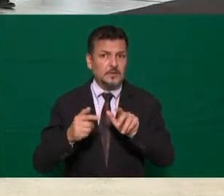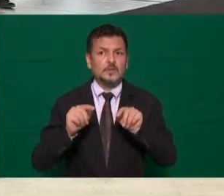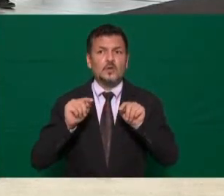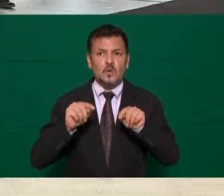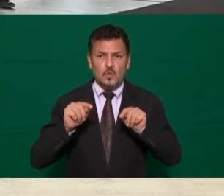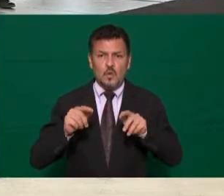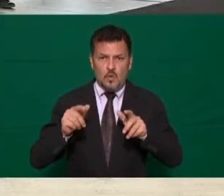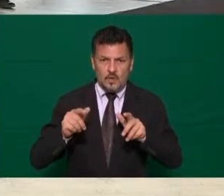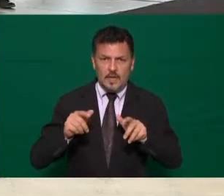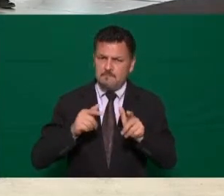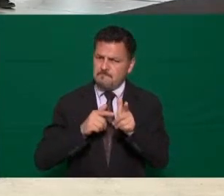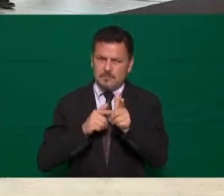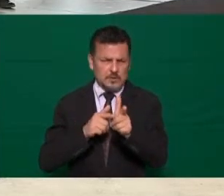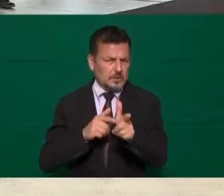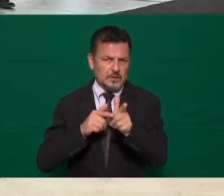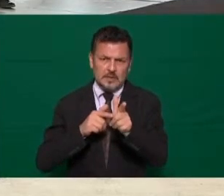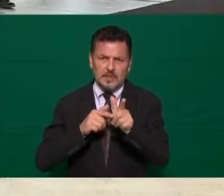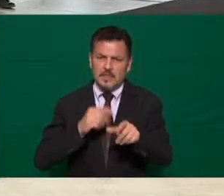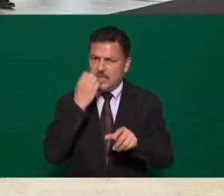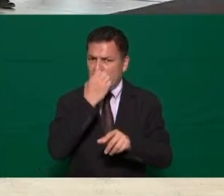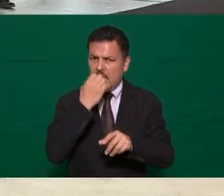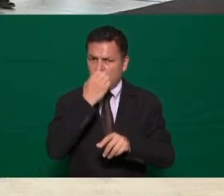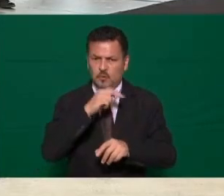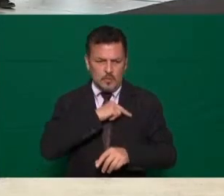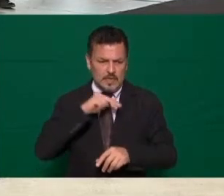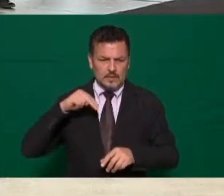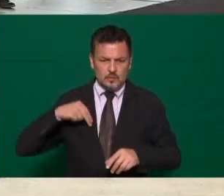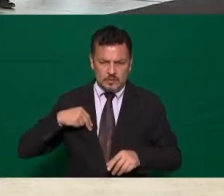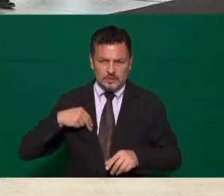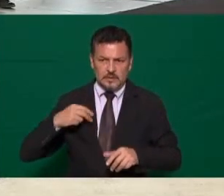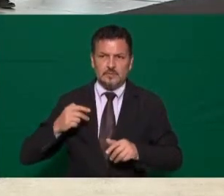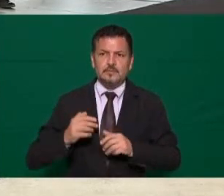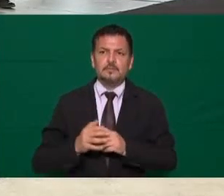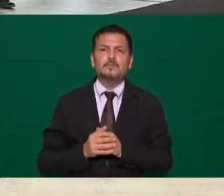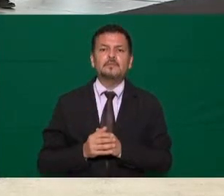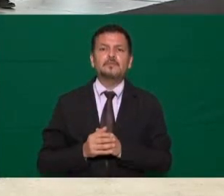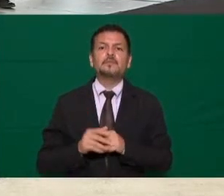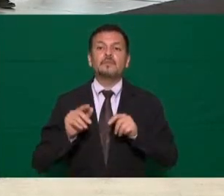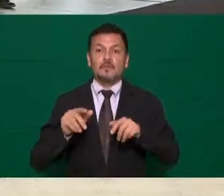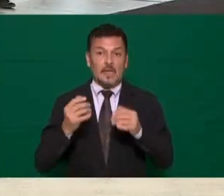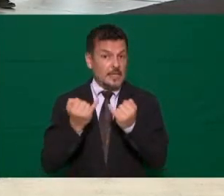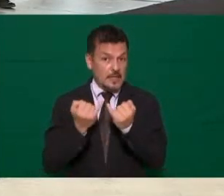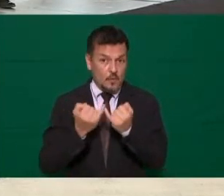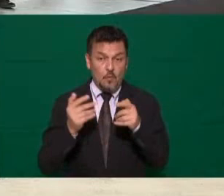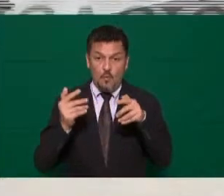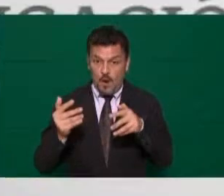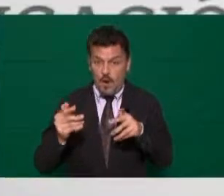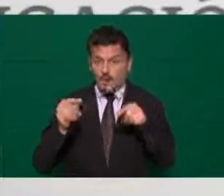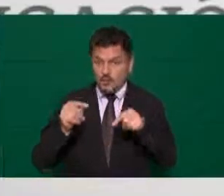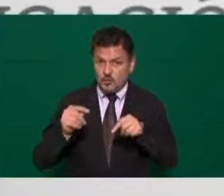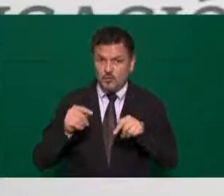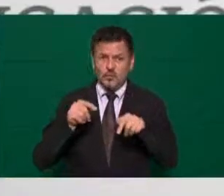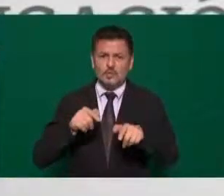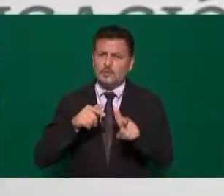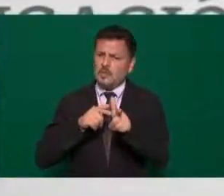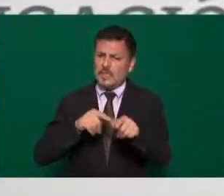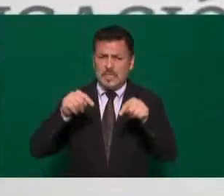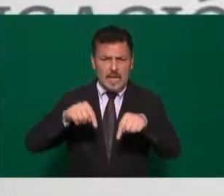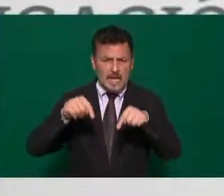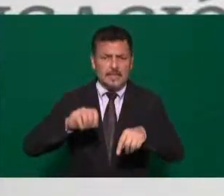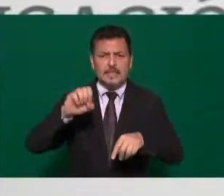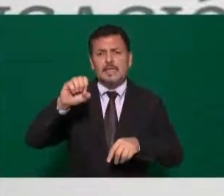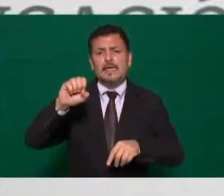en este programa La Escuela es Nuestra. También aquí en San Agustín